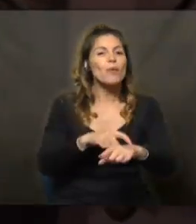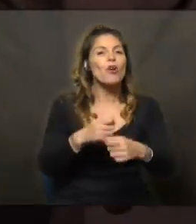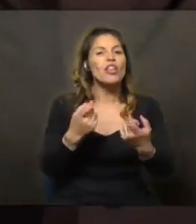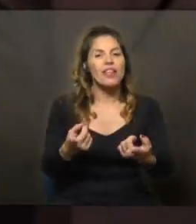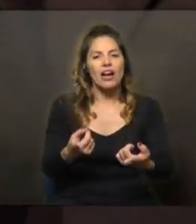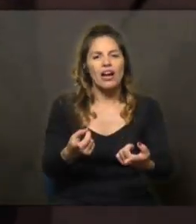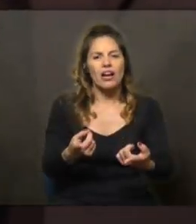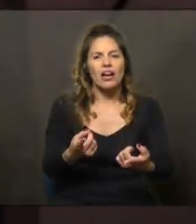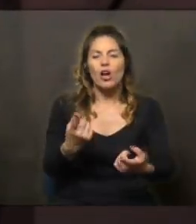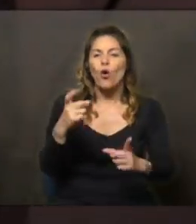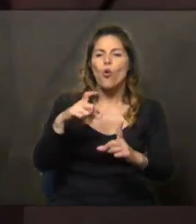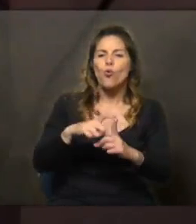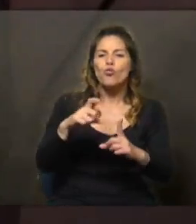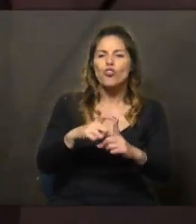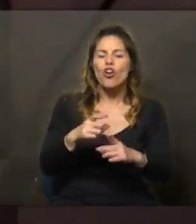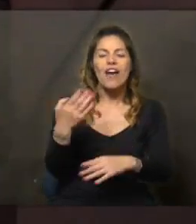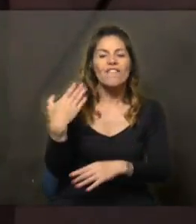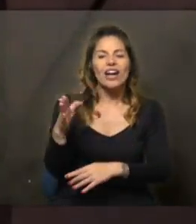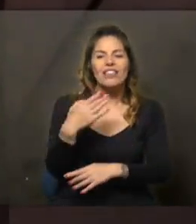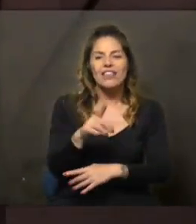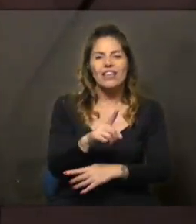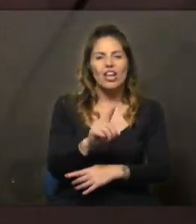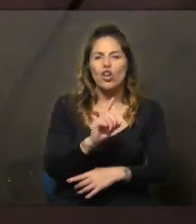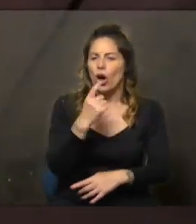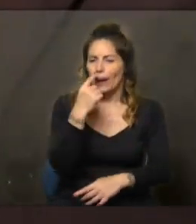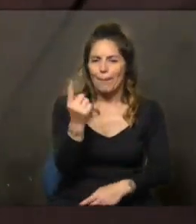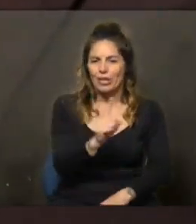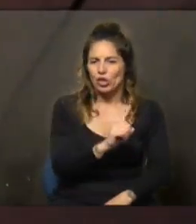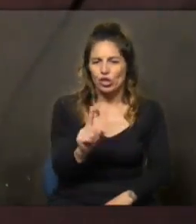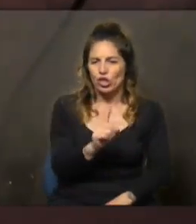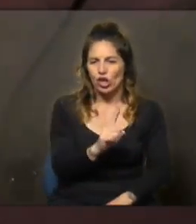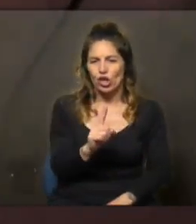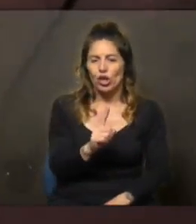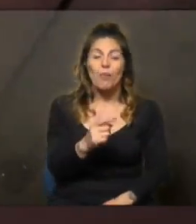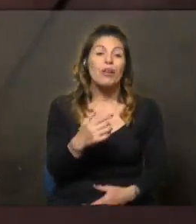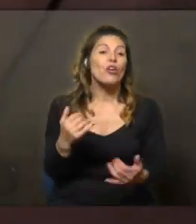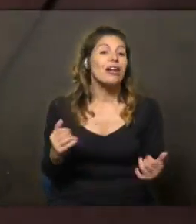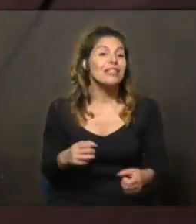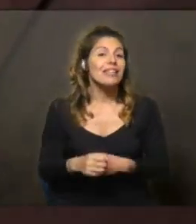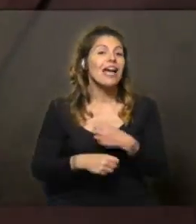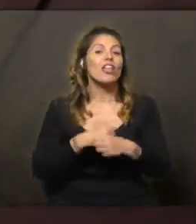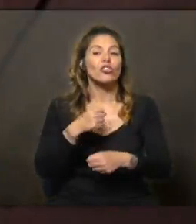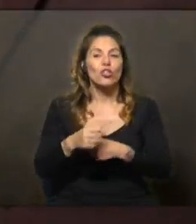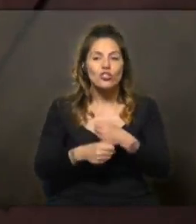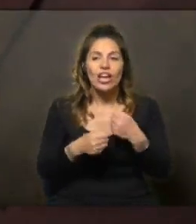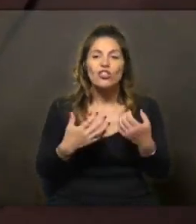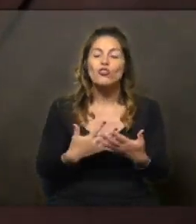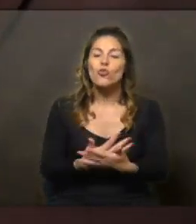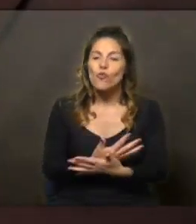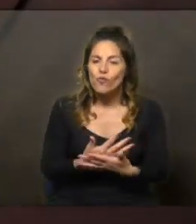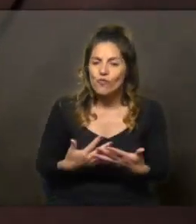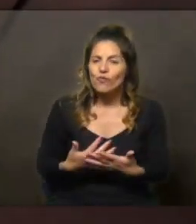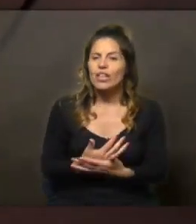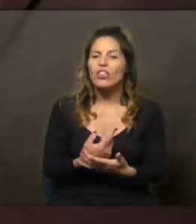y las bandera no va a ser rápido no va a ser rápido pero hace tantos años que estamos sufriendo